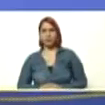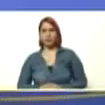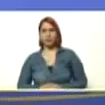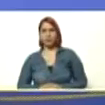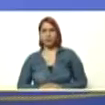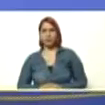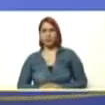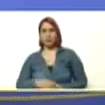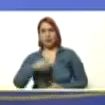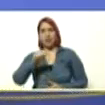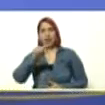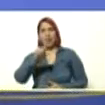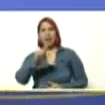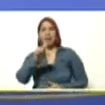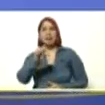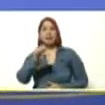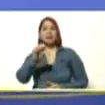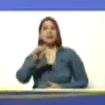Giuseppe Alessandrello.